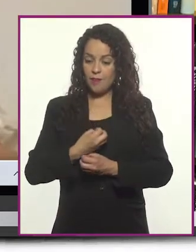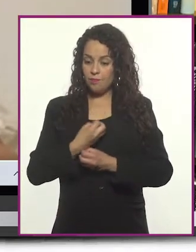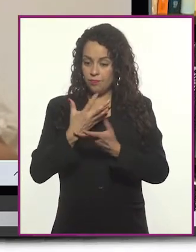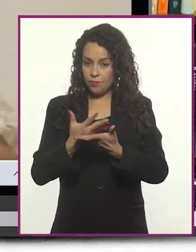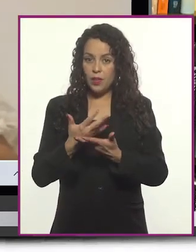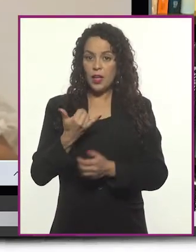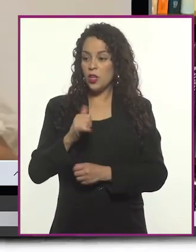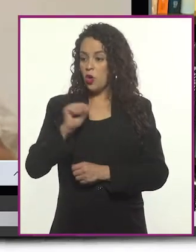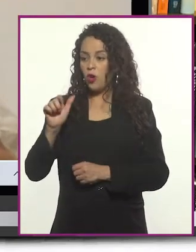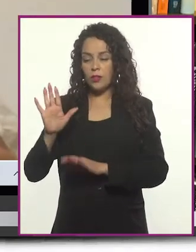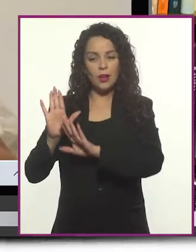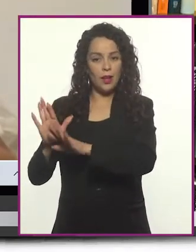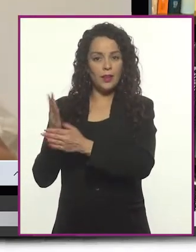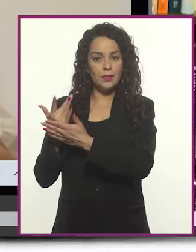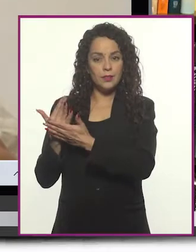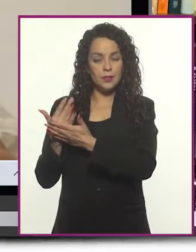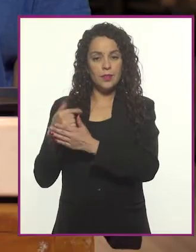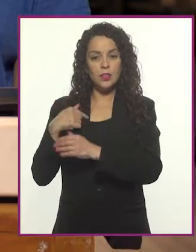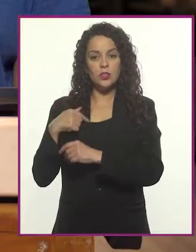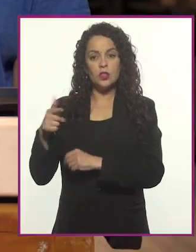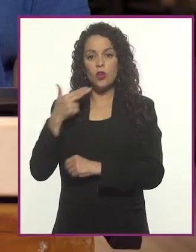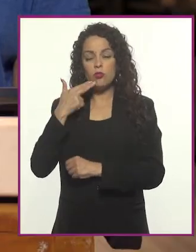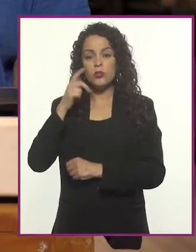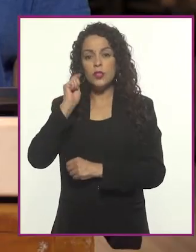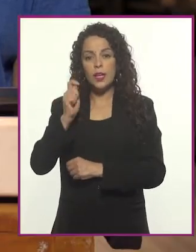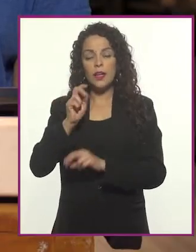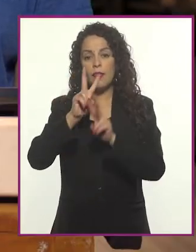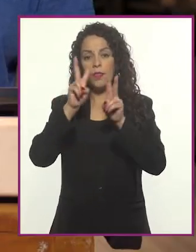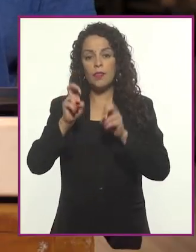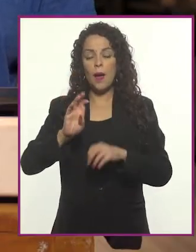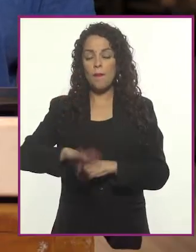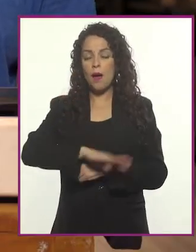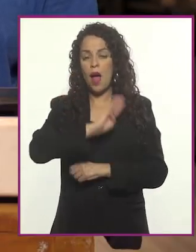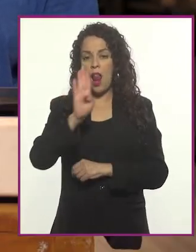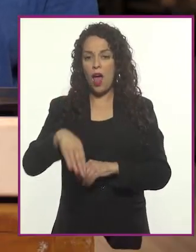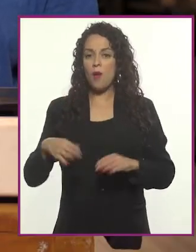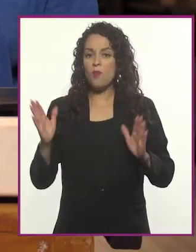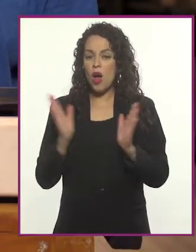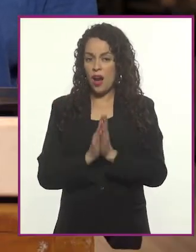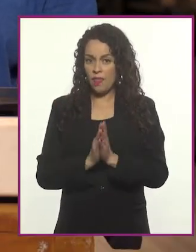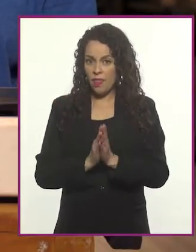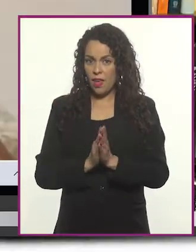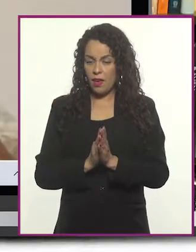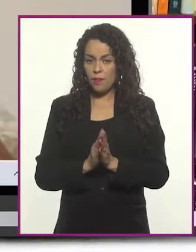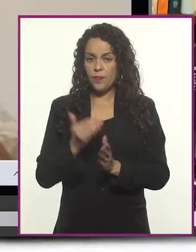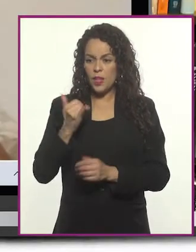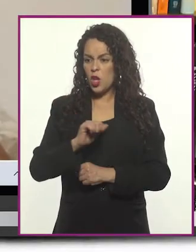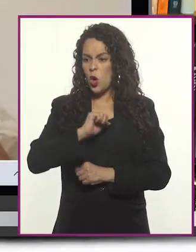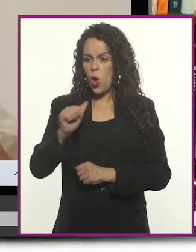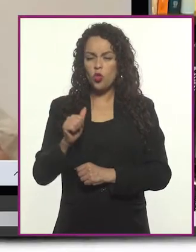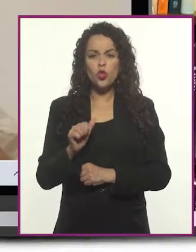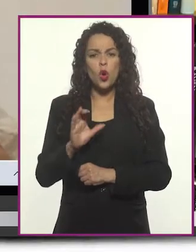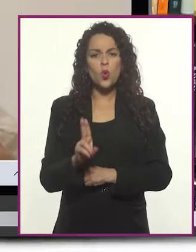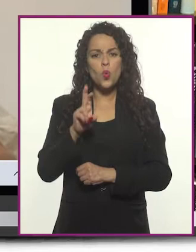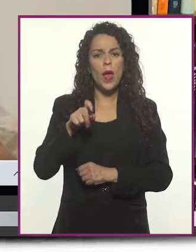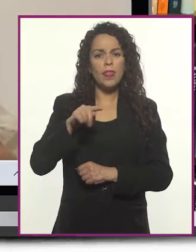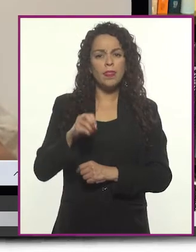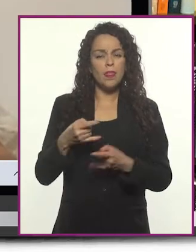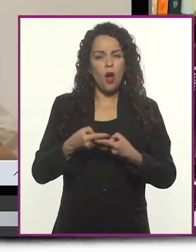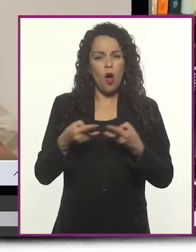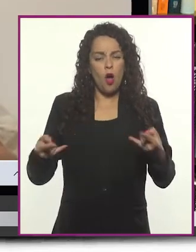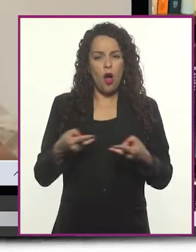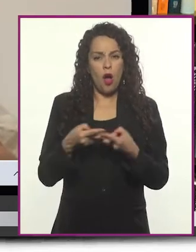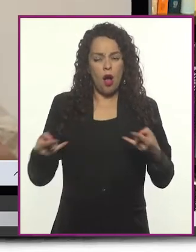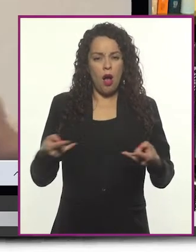está descansando en el que abordo la muerte. Y tengo unos cuentos que estoy